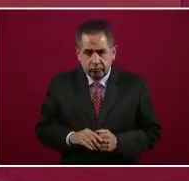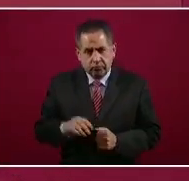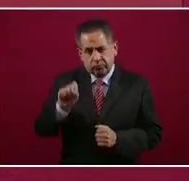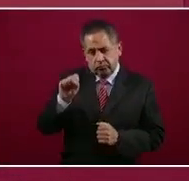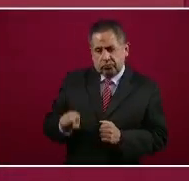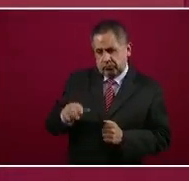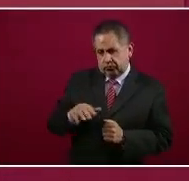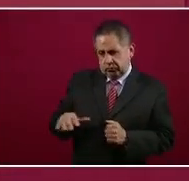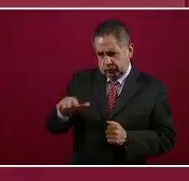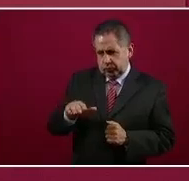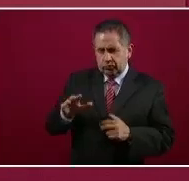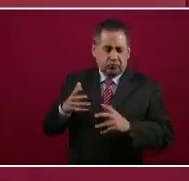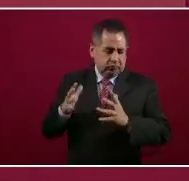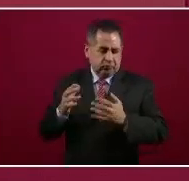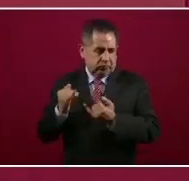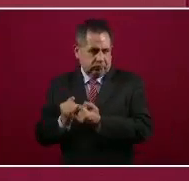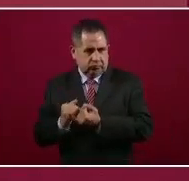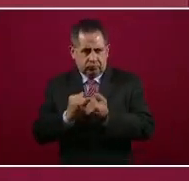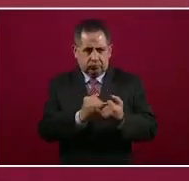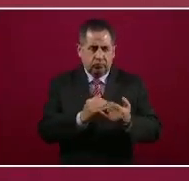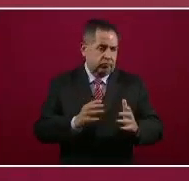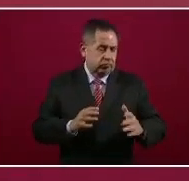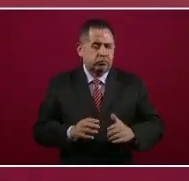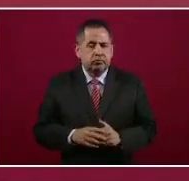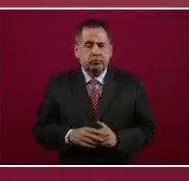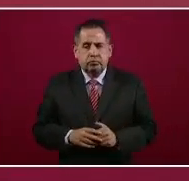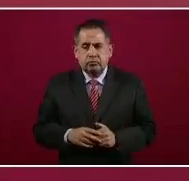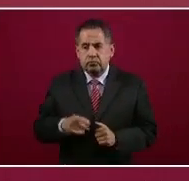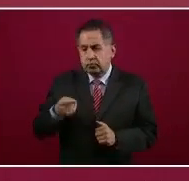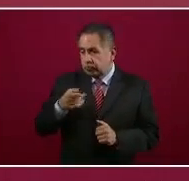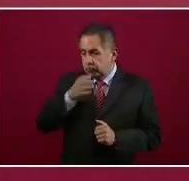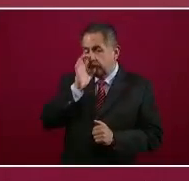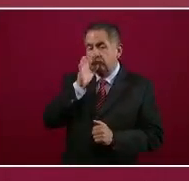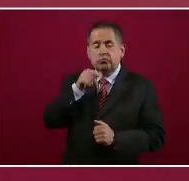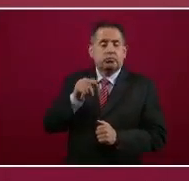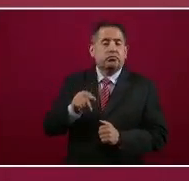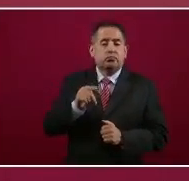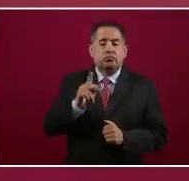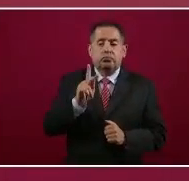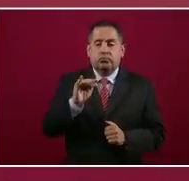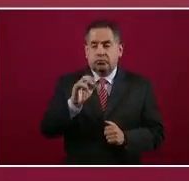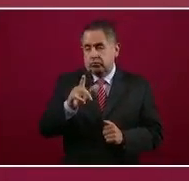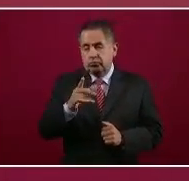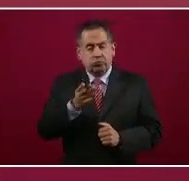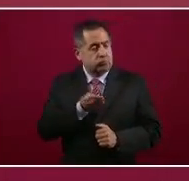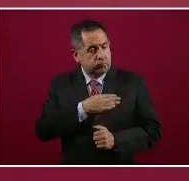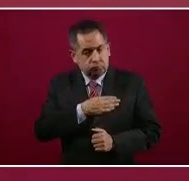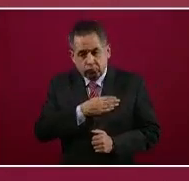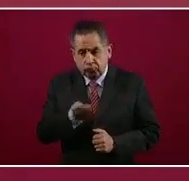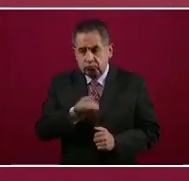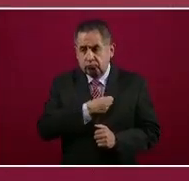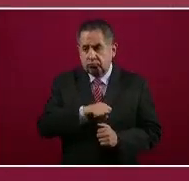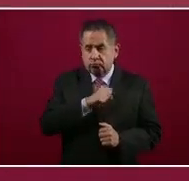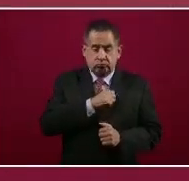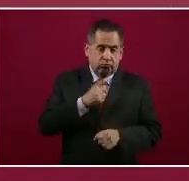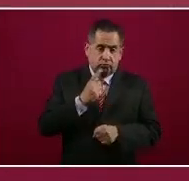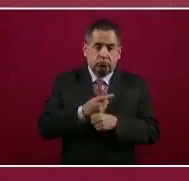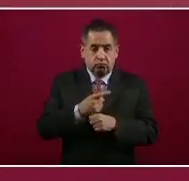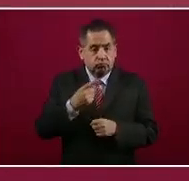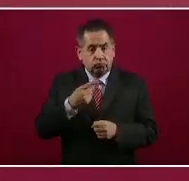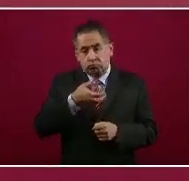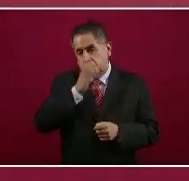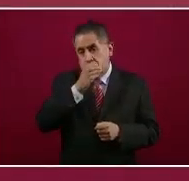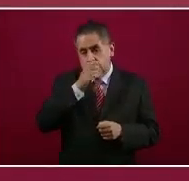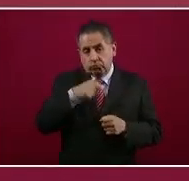sur-sureste qué es una bebida fundamental la principal